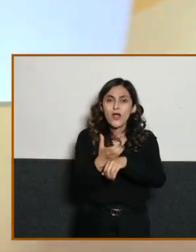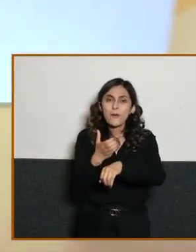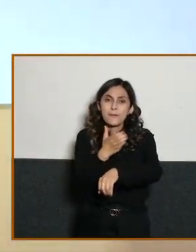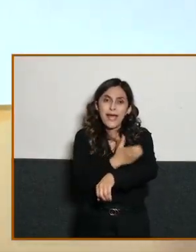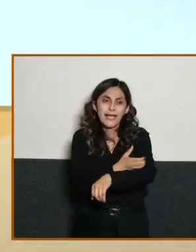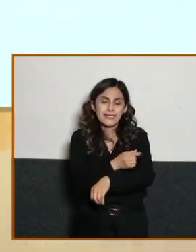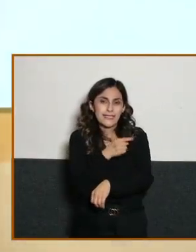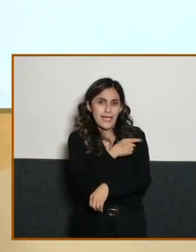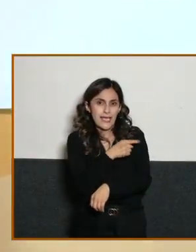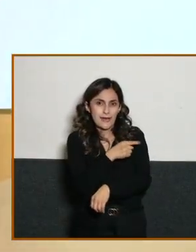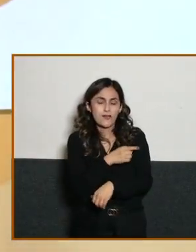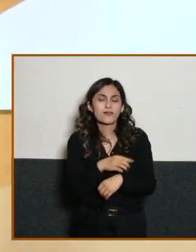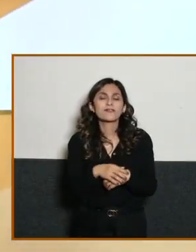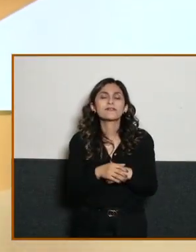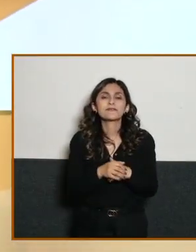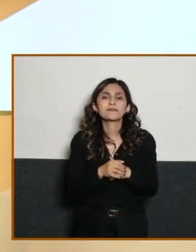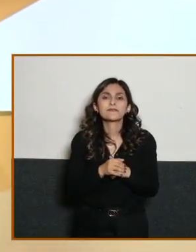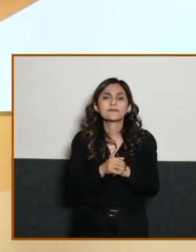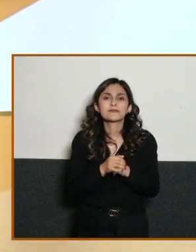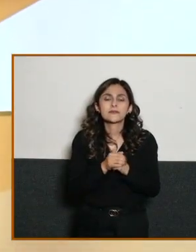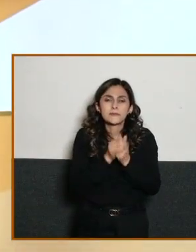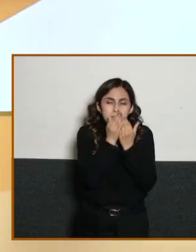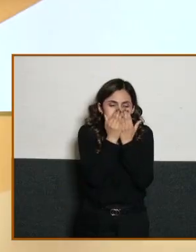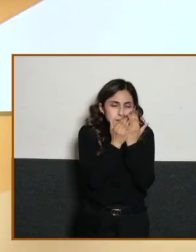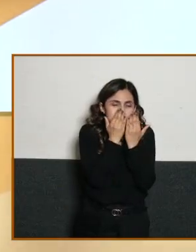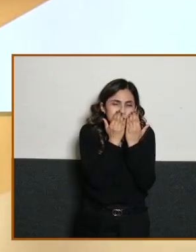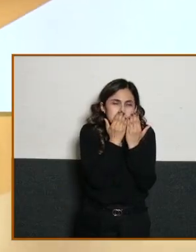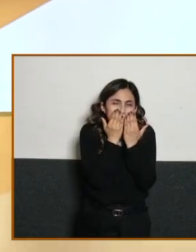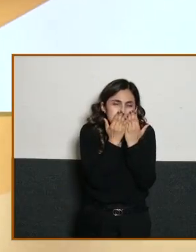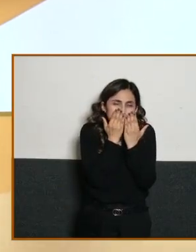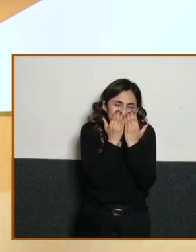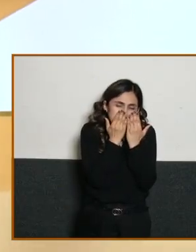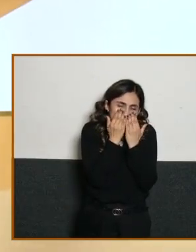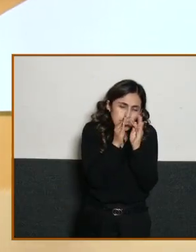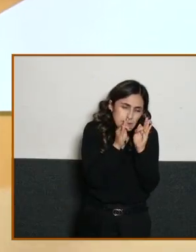compañero que se macheteaba todo?